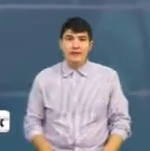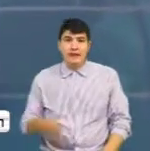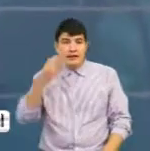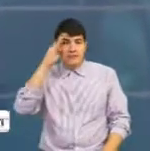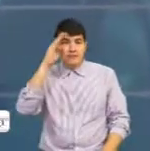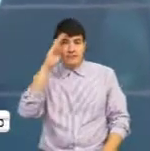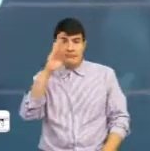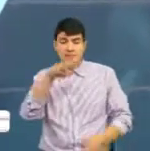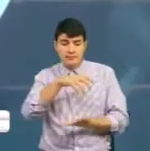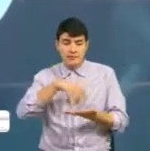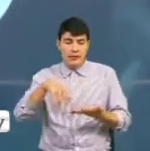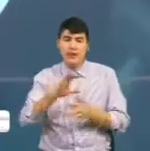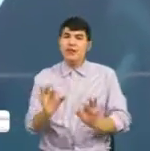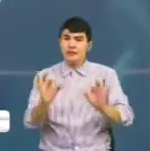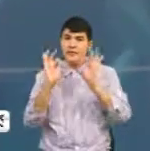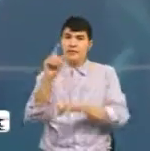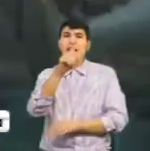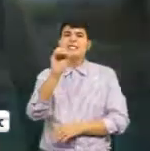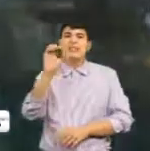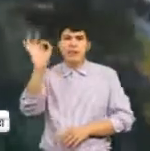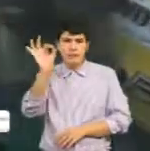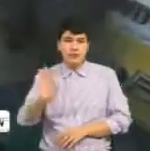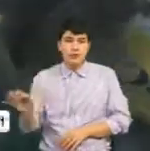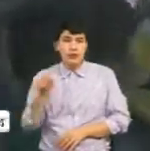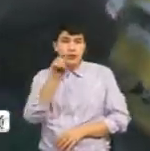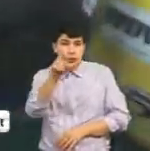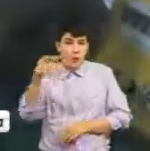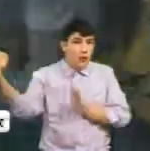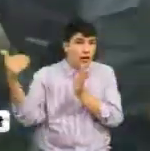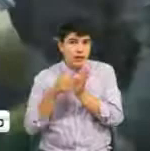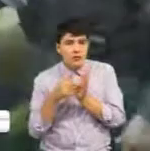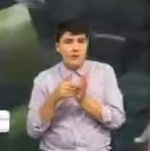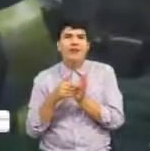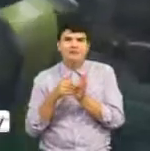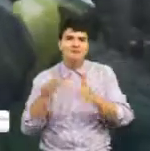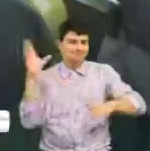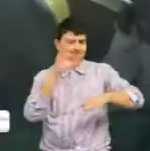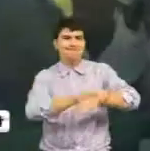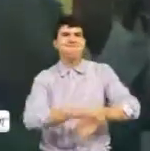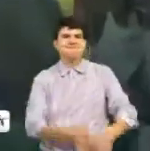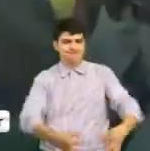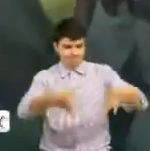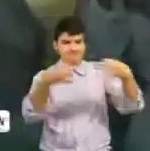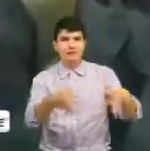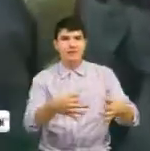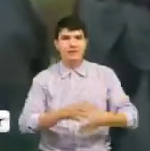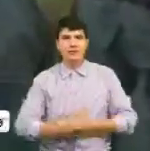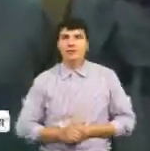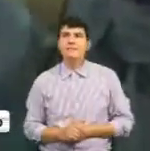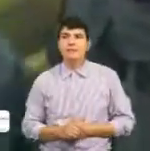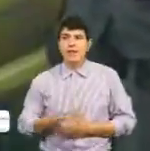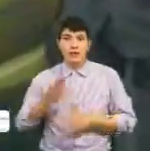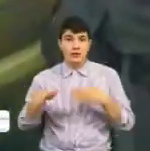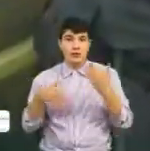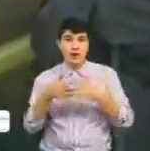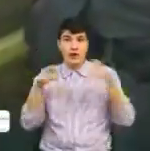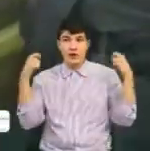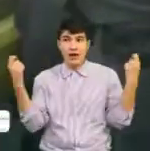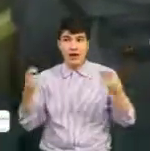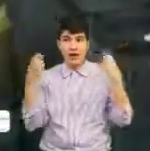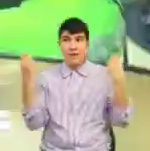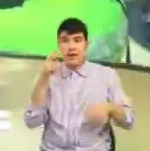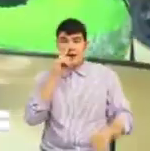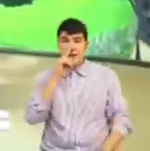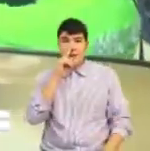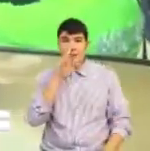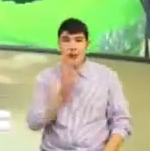de efectividad del 100%. Denuncia que se realiza es una captura materializada inmediatamente. A través de estas campañas, la Policía Nacional